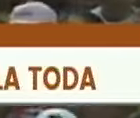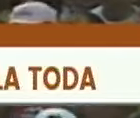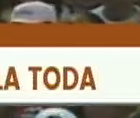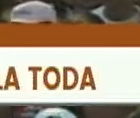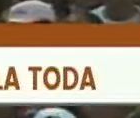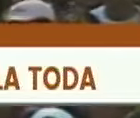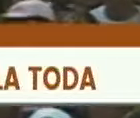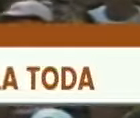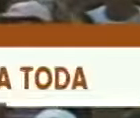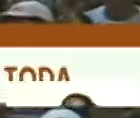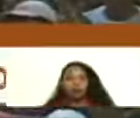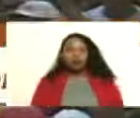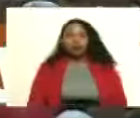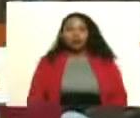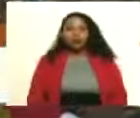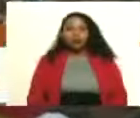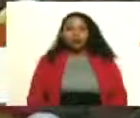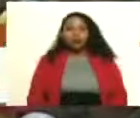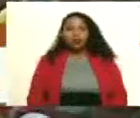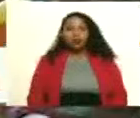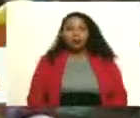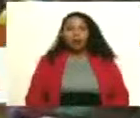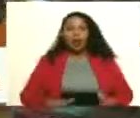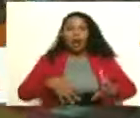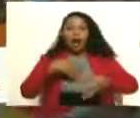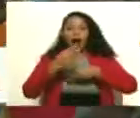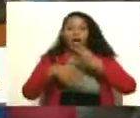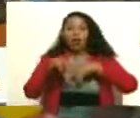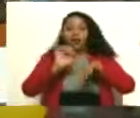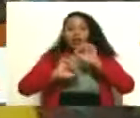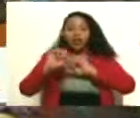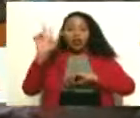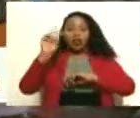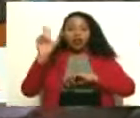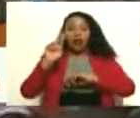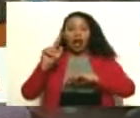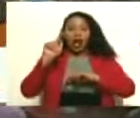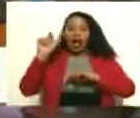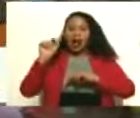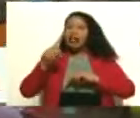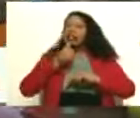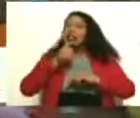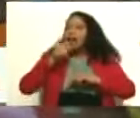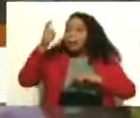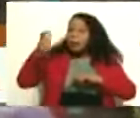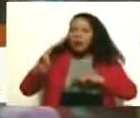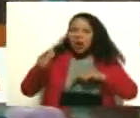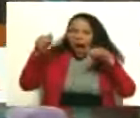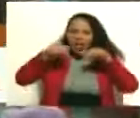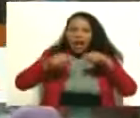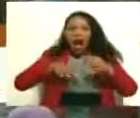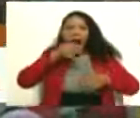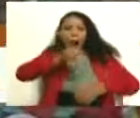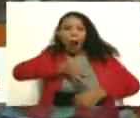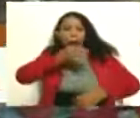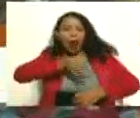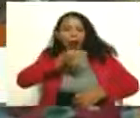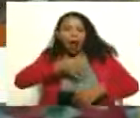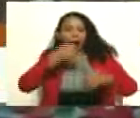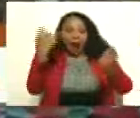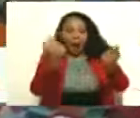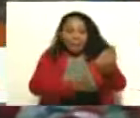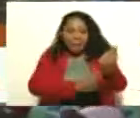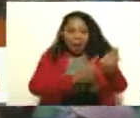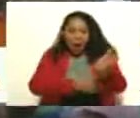dicho primero en defender a Venezuela. Ese es nada más y nada menos que nuestro hermano, que